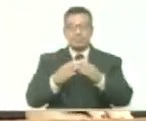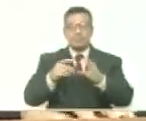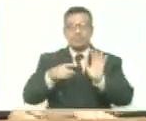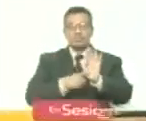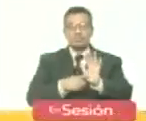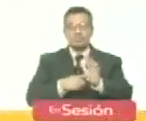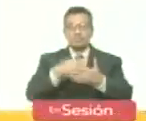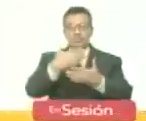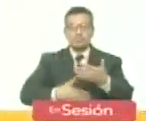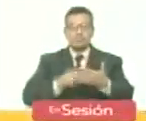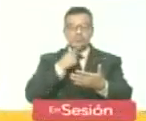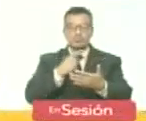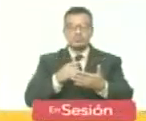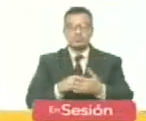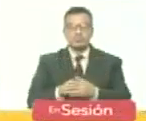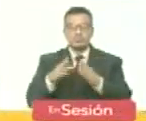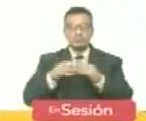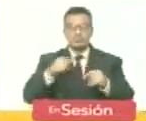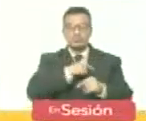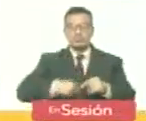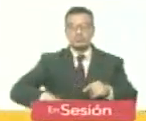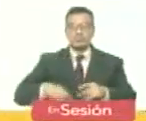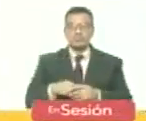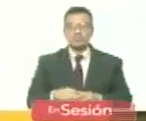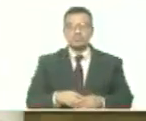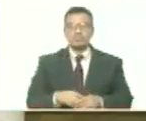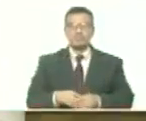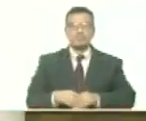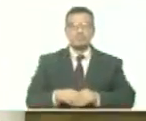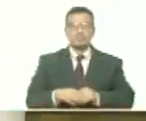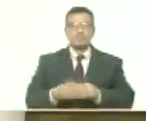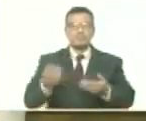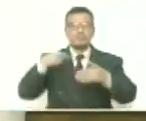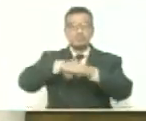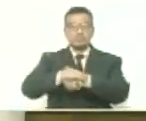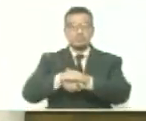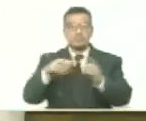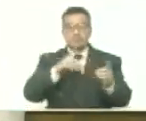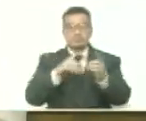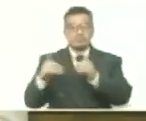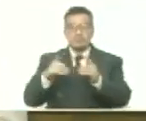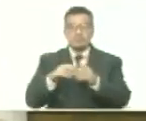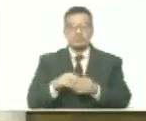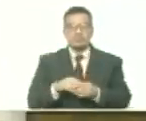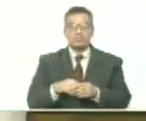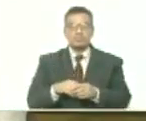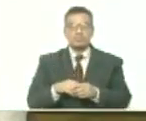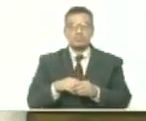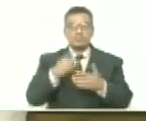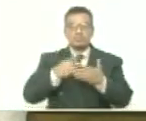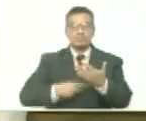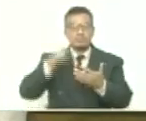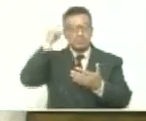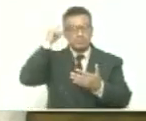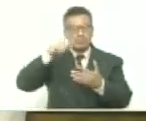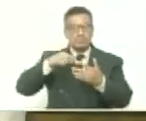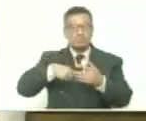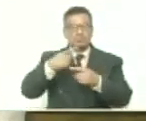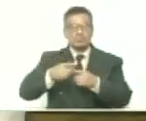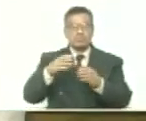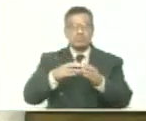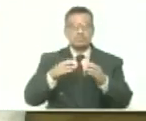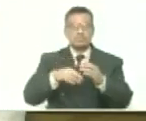correspondiente exposición de motivos. Es todo, presidente. Sírvase de incluirla para discusión en la propuesta de orden del día de la sesión